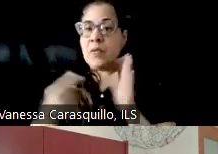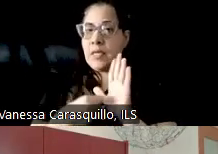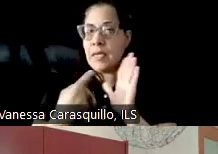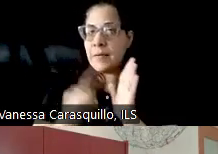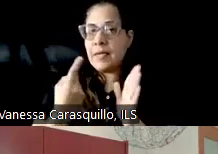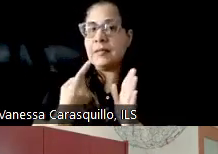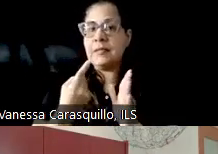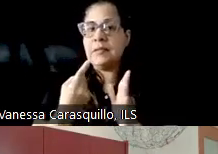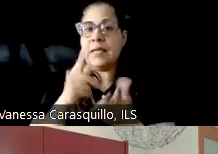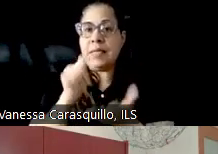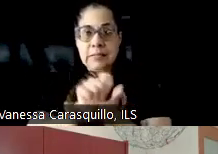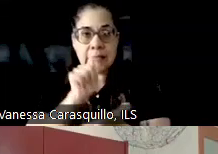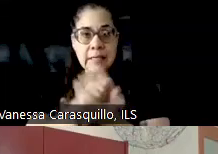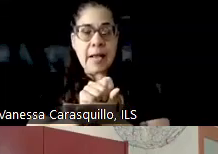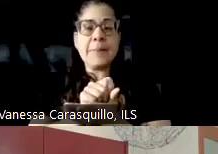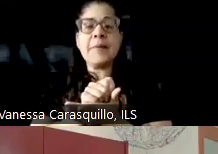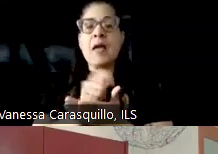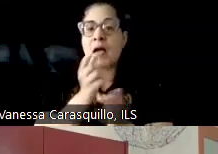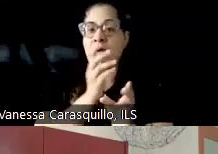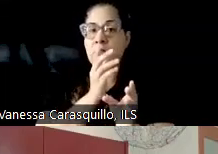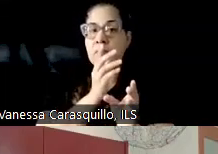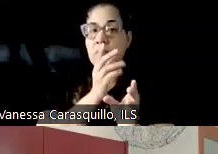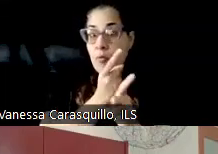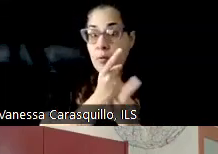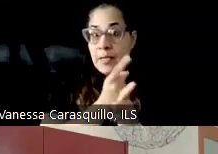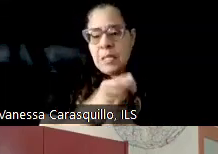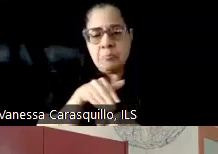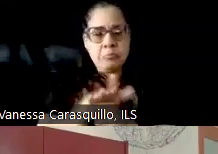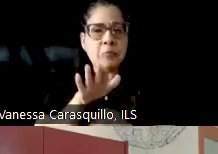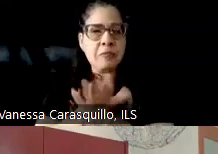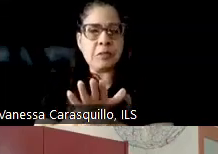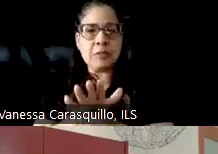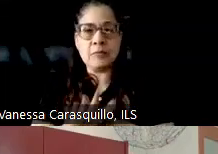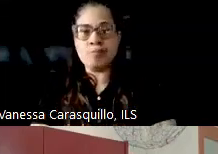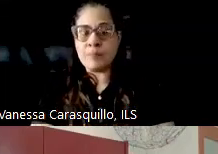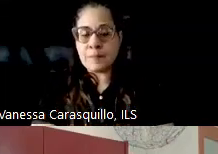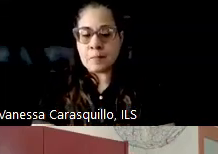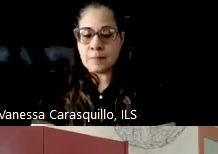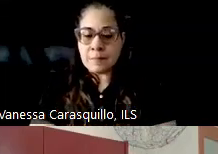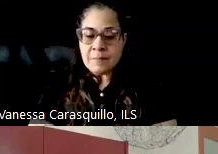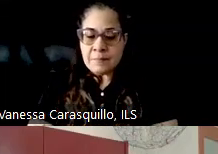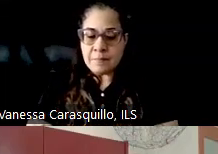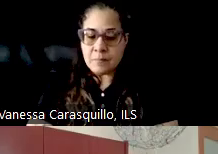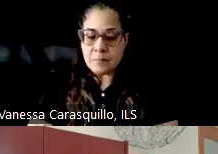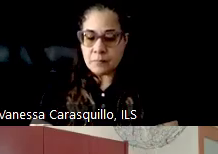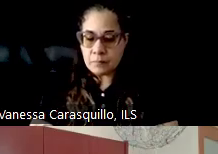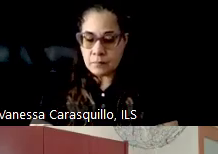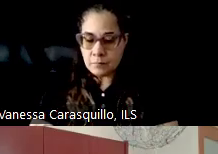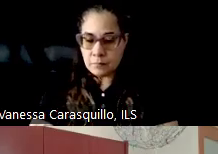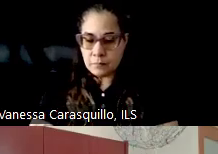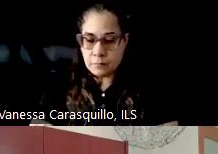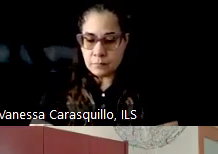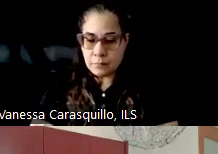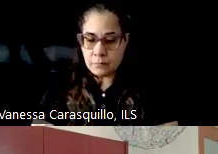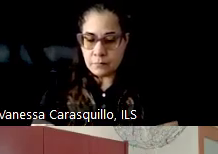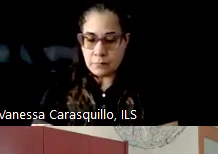intervención psicoterapéutica es suficiente. Así que también otra señal puede ser ya en